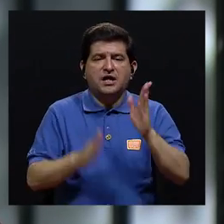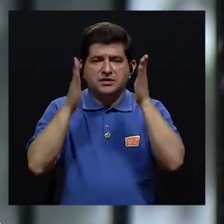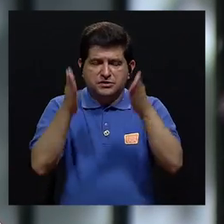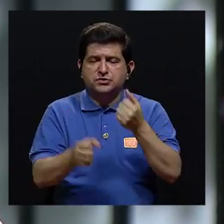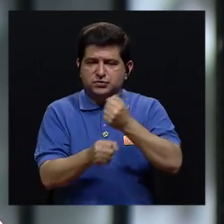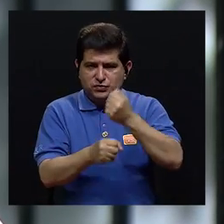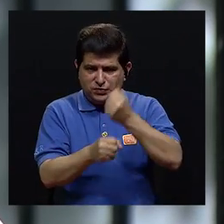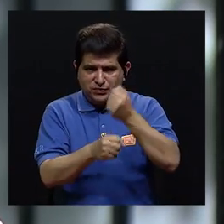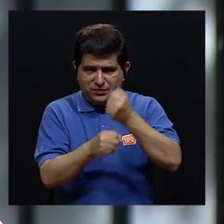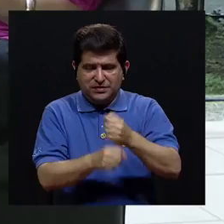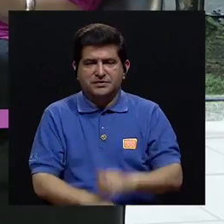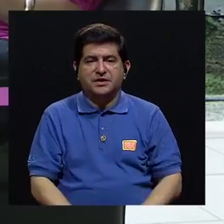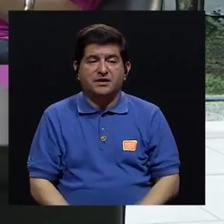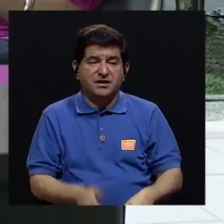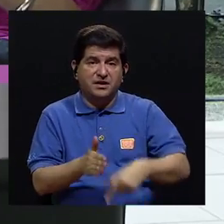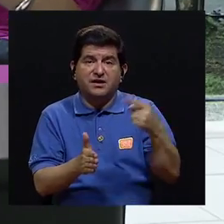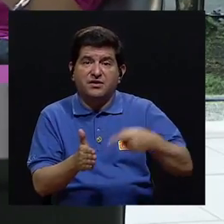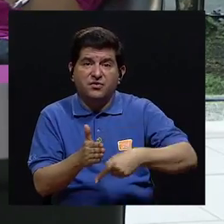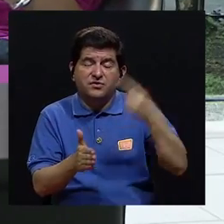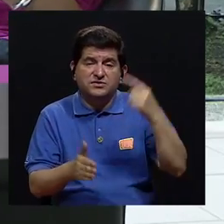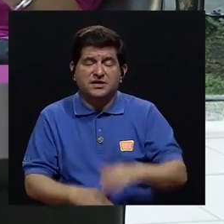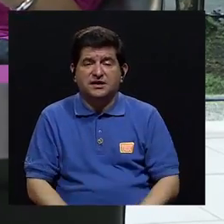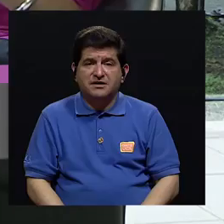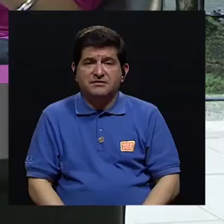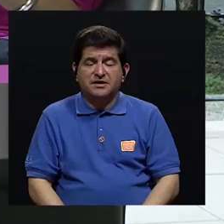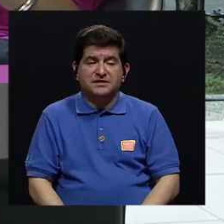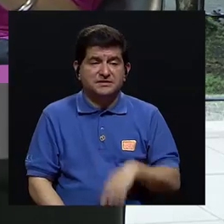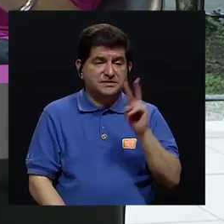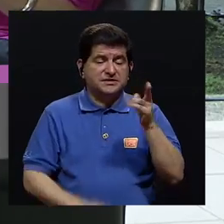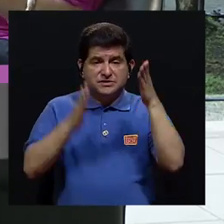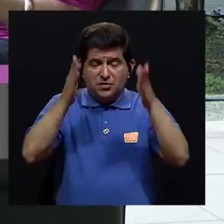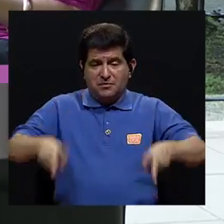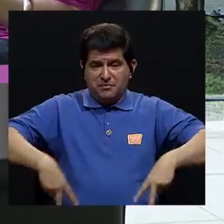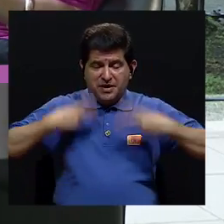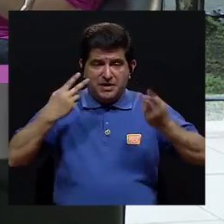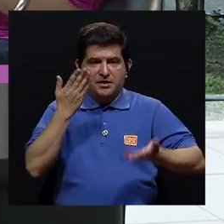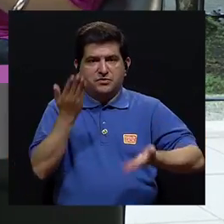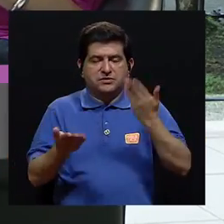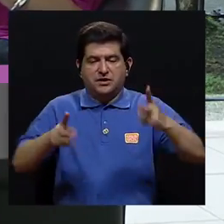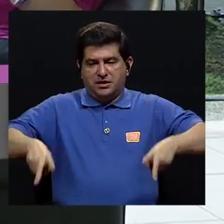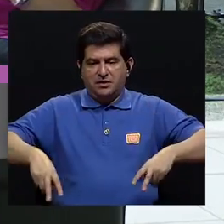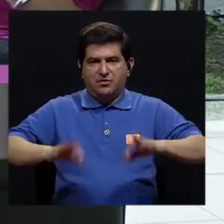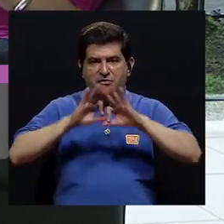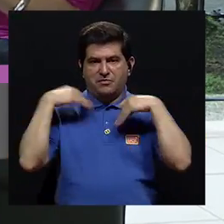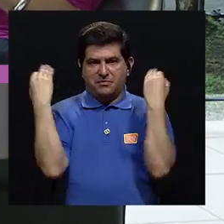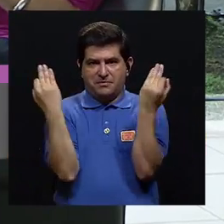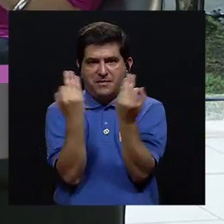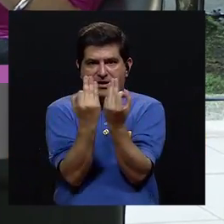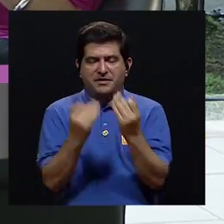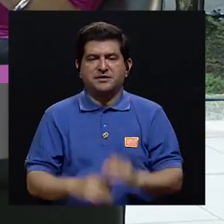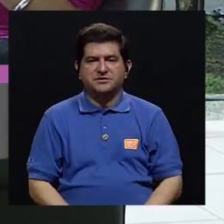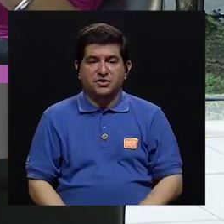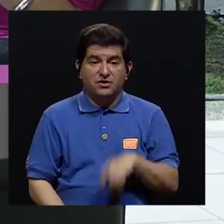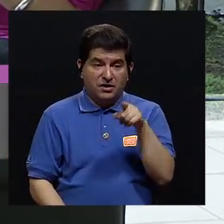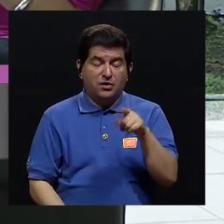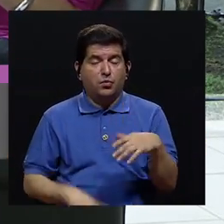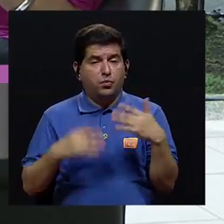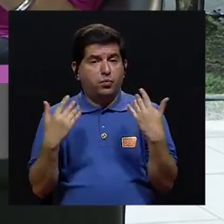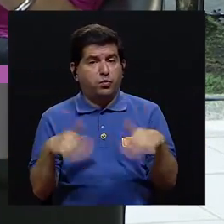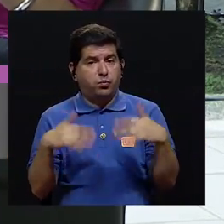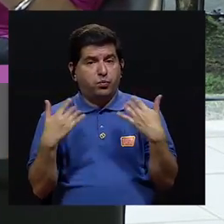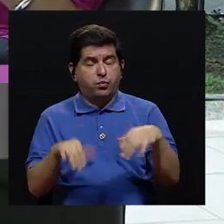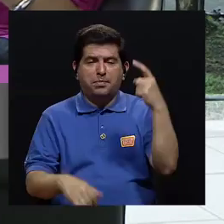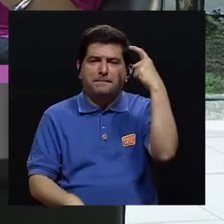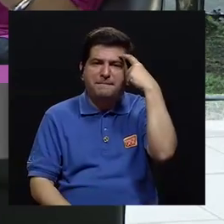nuestros compañeros de trabajo son a veces hasta más compañeros de vida que nuestra misma familia, y qué lamentable es esa información.